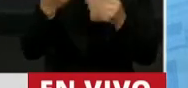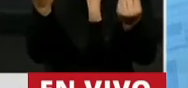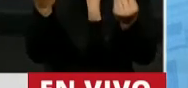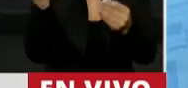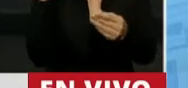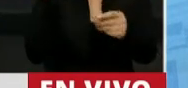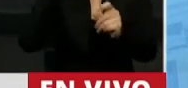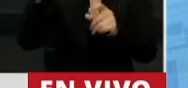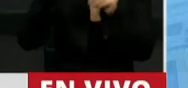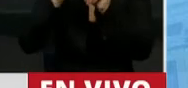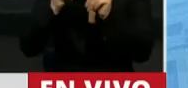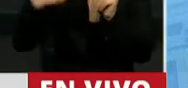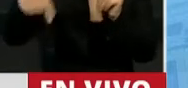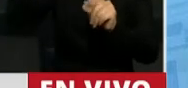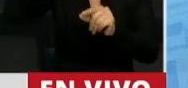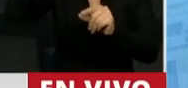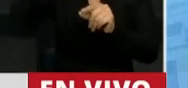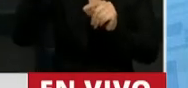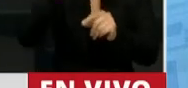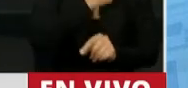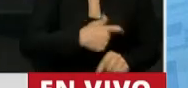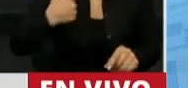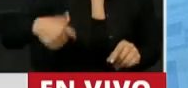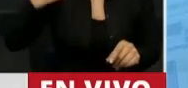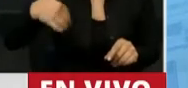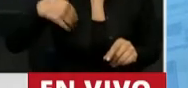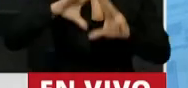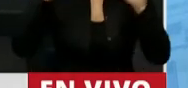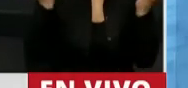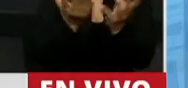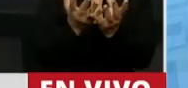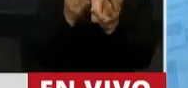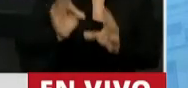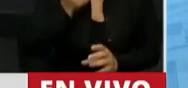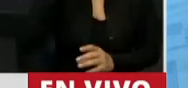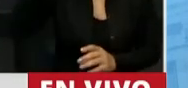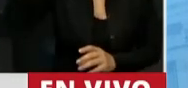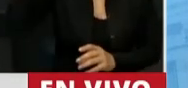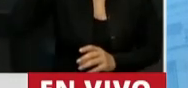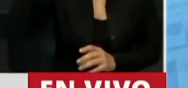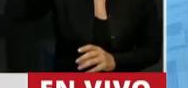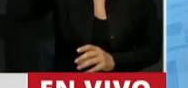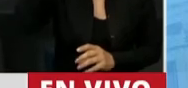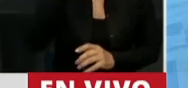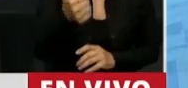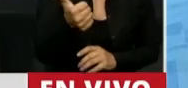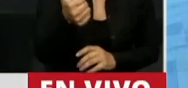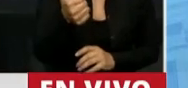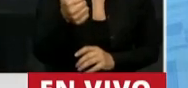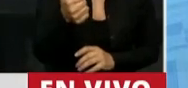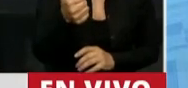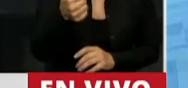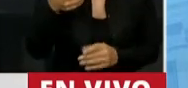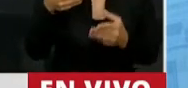el 10 de las albiceleste campeona mundial en 1986 y a un